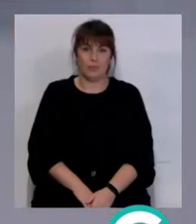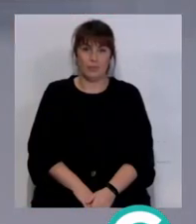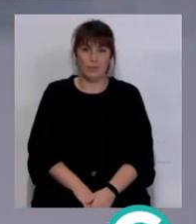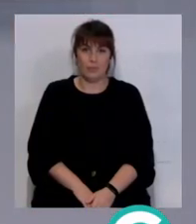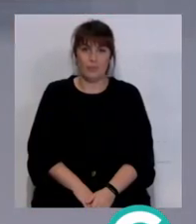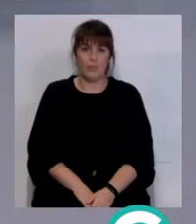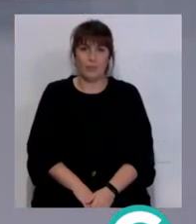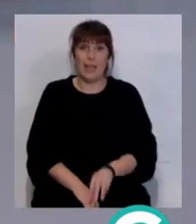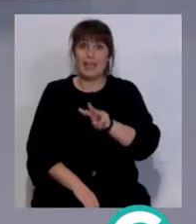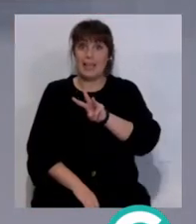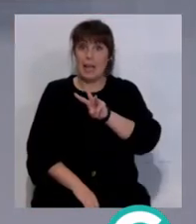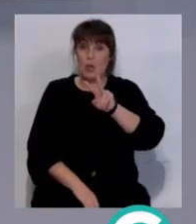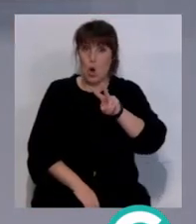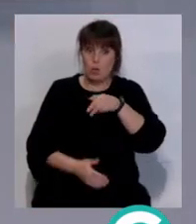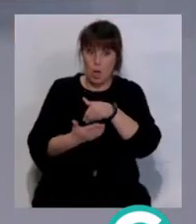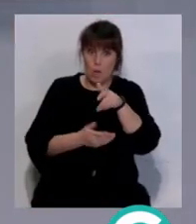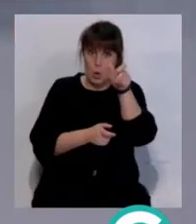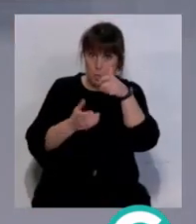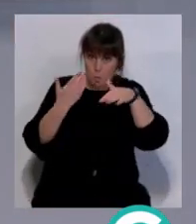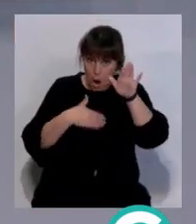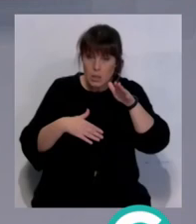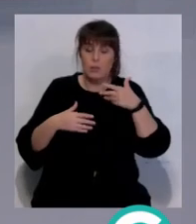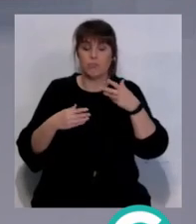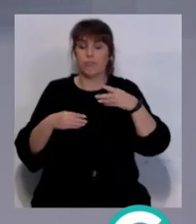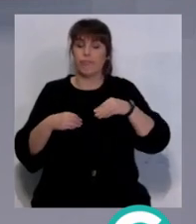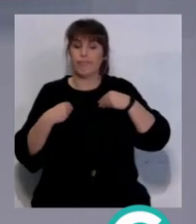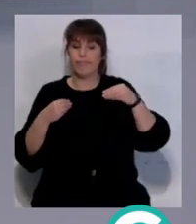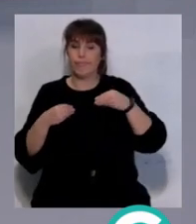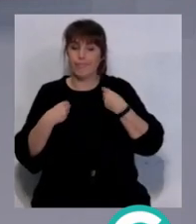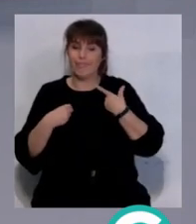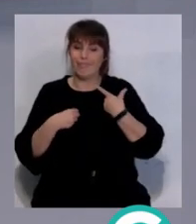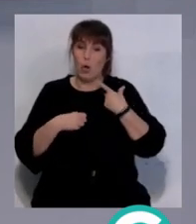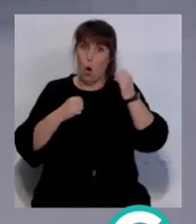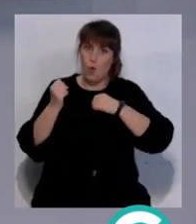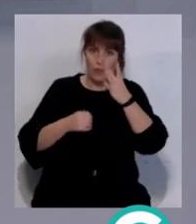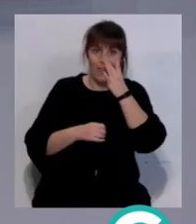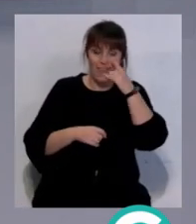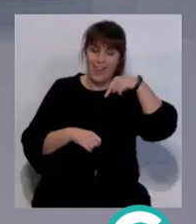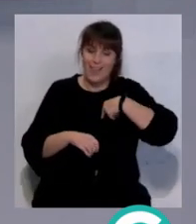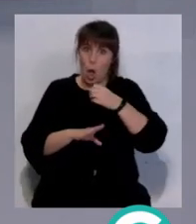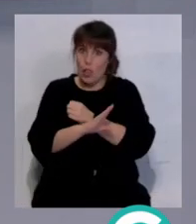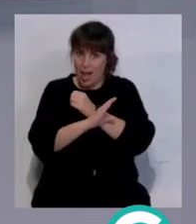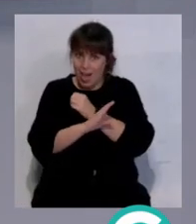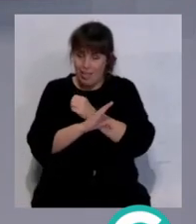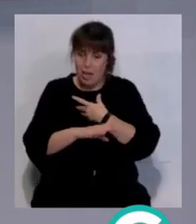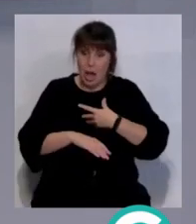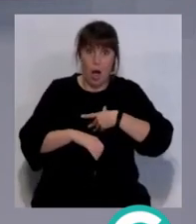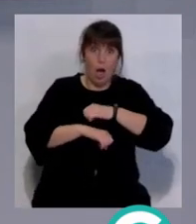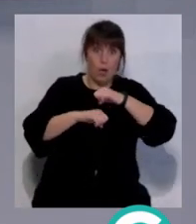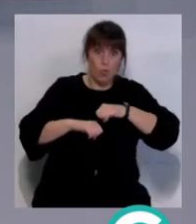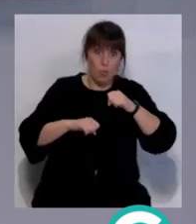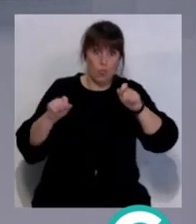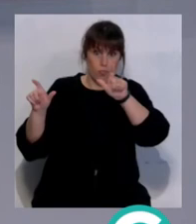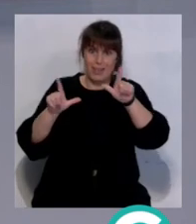Pues más de 32 millones de personas han disfrutado del COAC con Onda Cádiz. Las sesiones de adultos acumulan